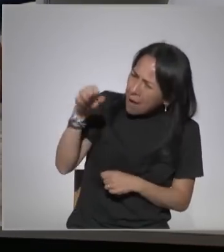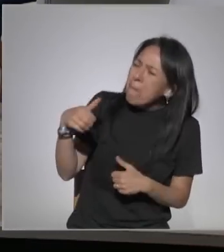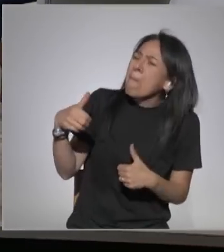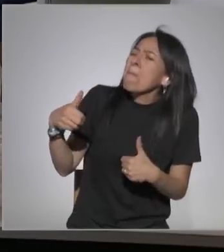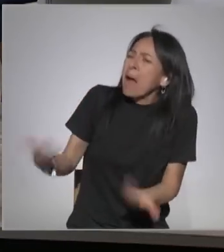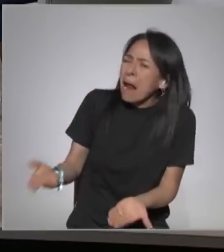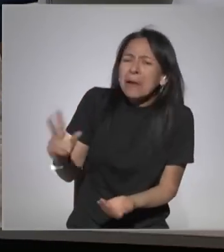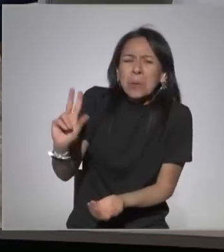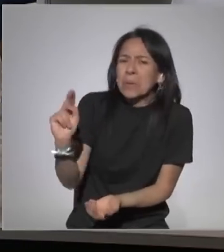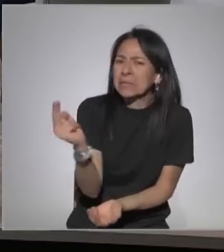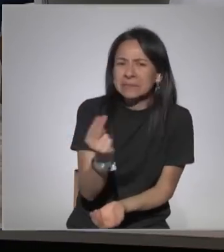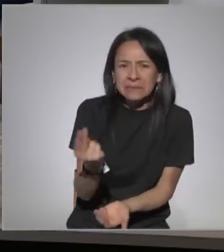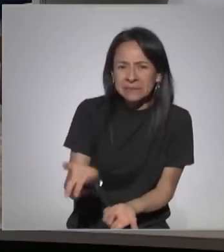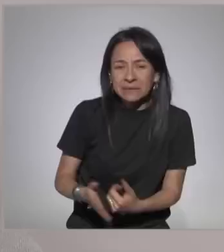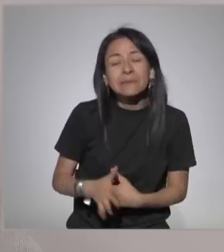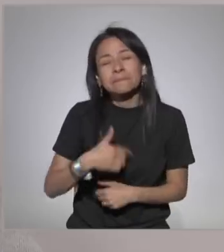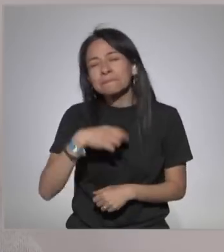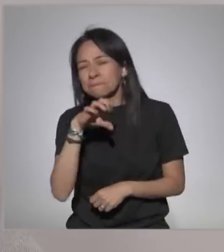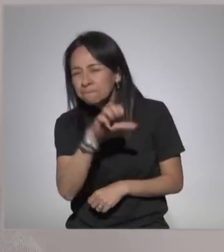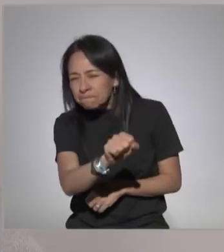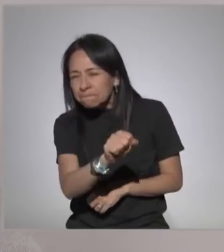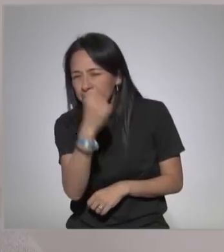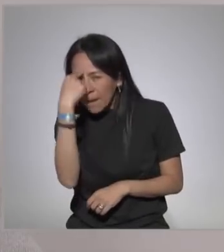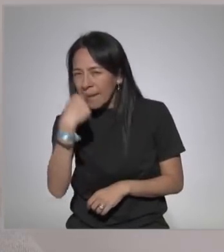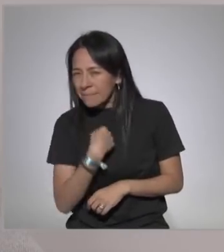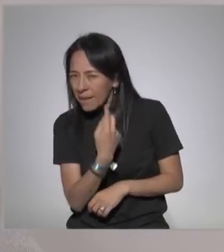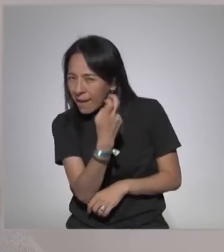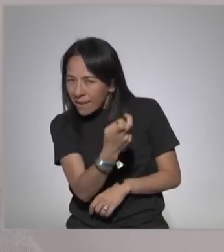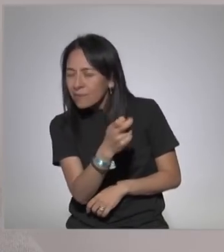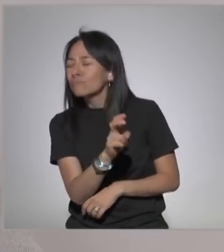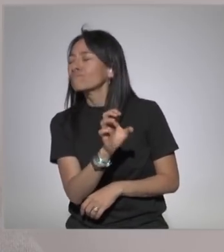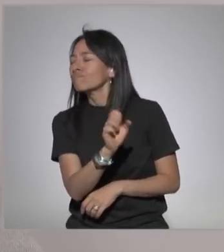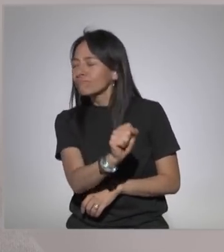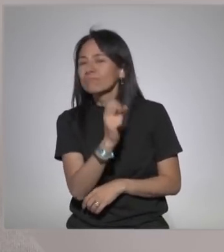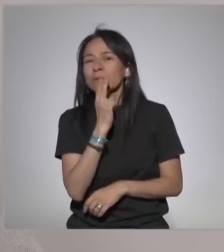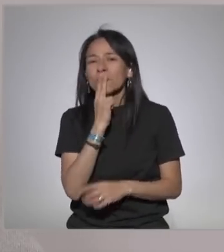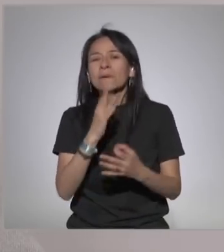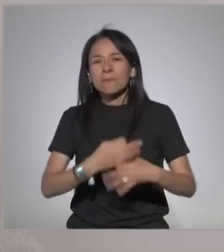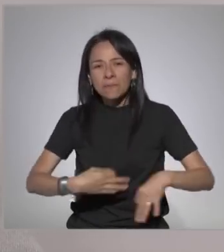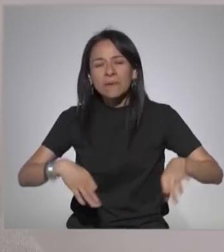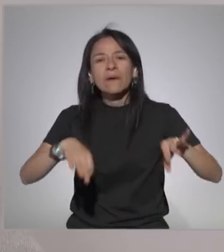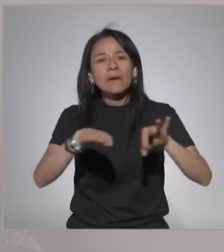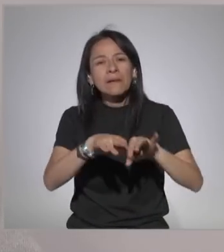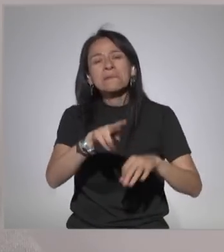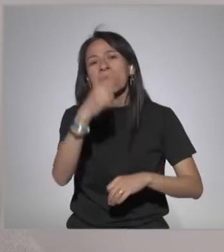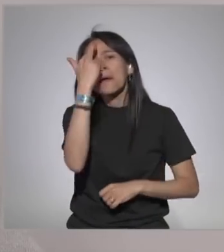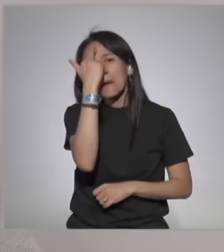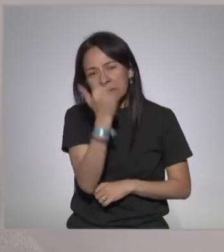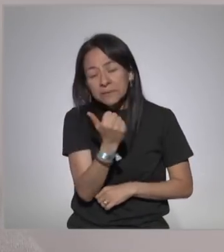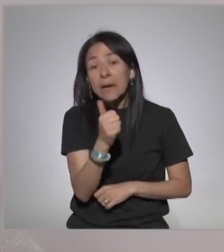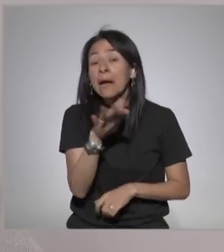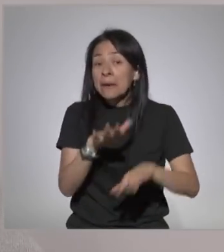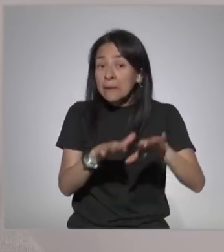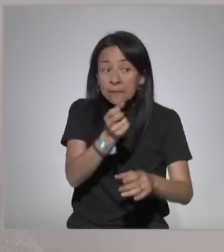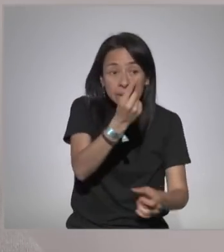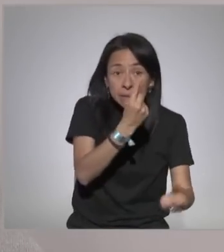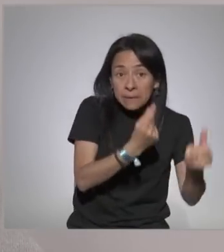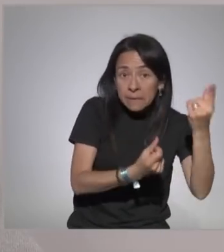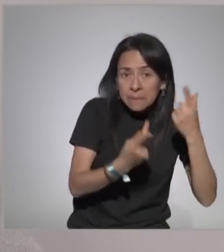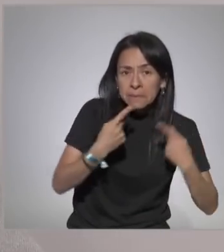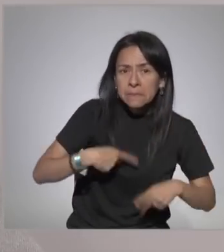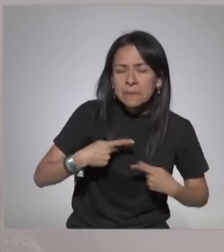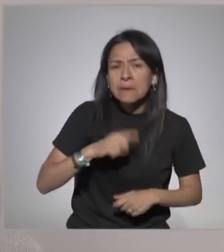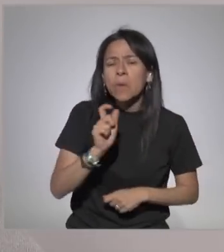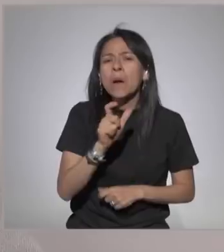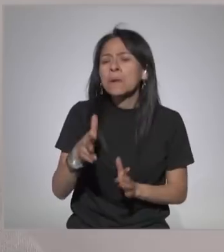Mencionabas también algo que me parece muy importante, ¿no? O sea, esta parte de, hay personas que cuando establecen una nueva relación